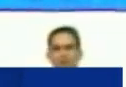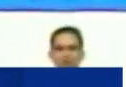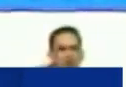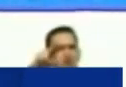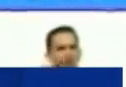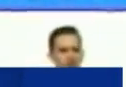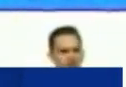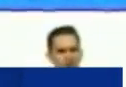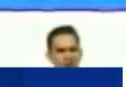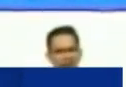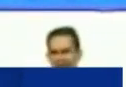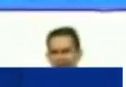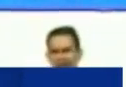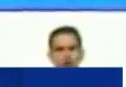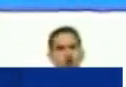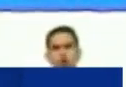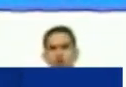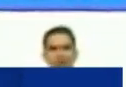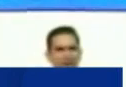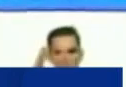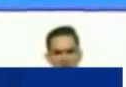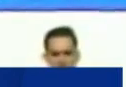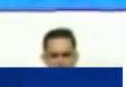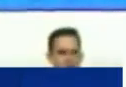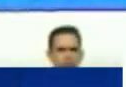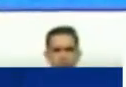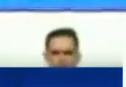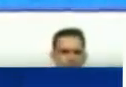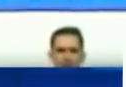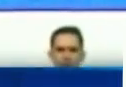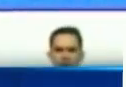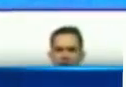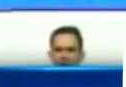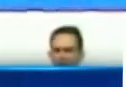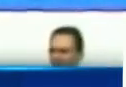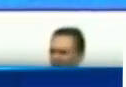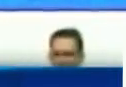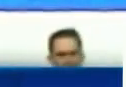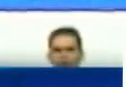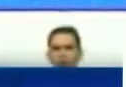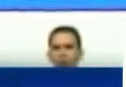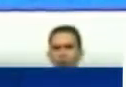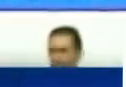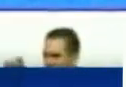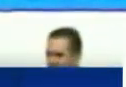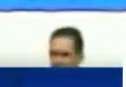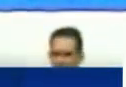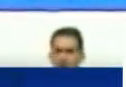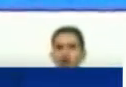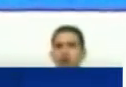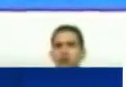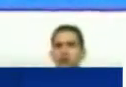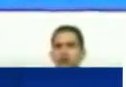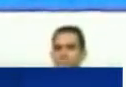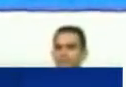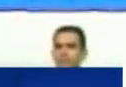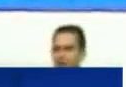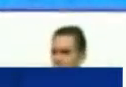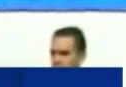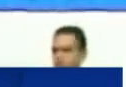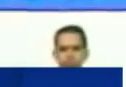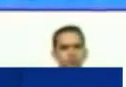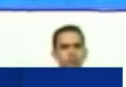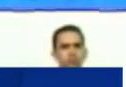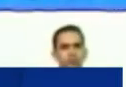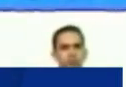de impedir el avance de la transparencia y el combate a la corrupción,